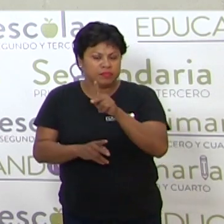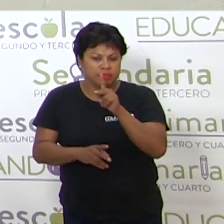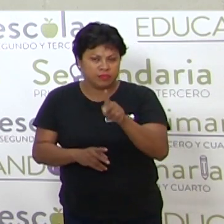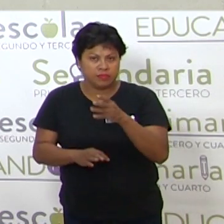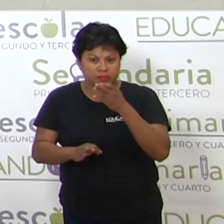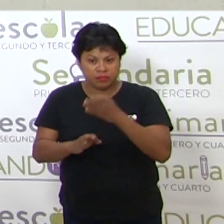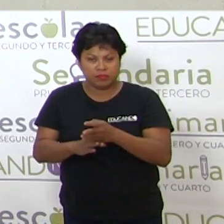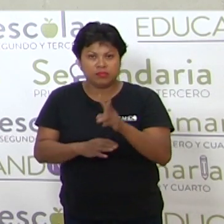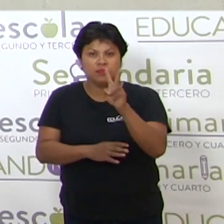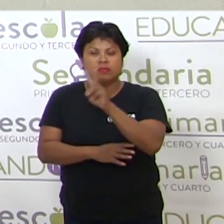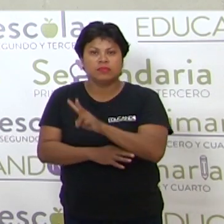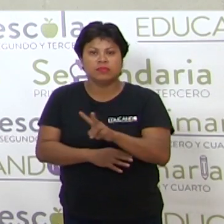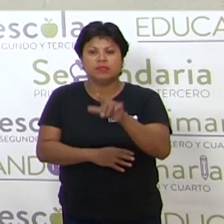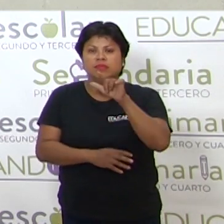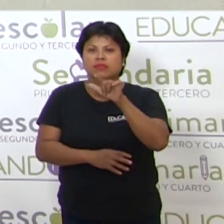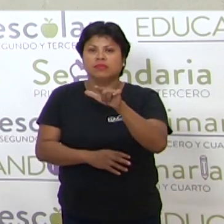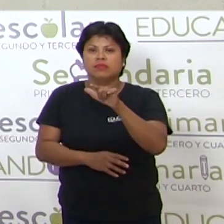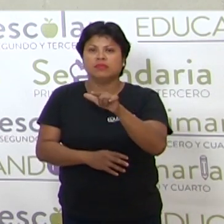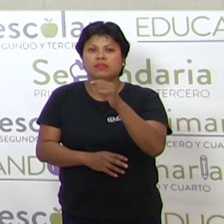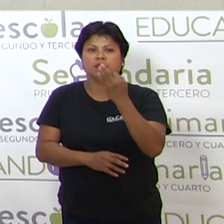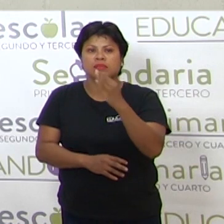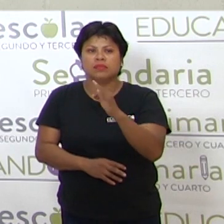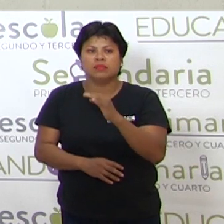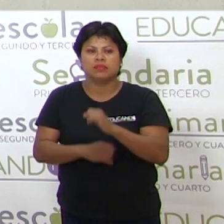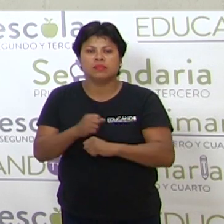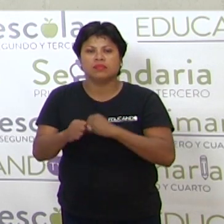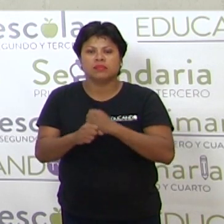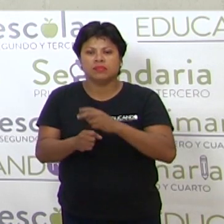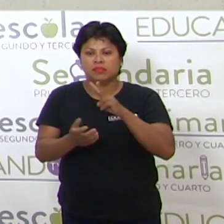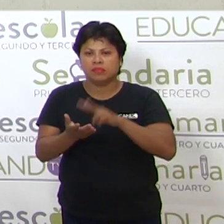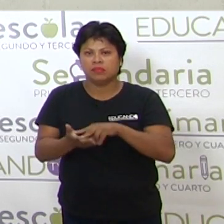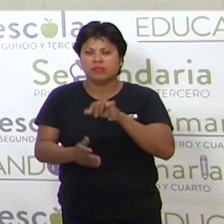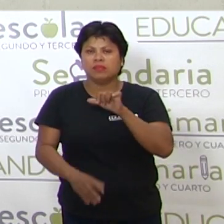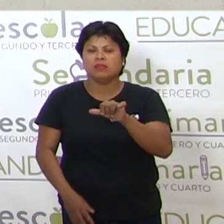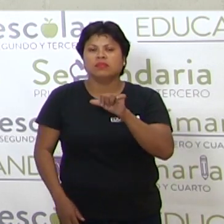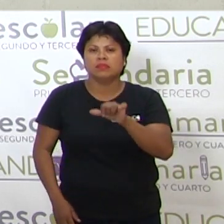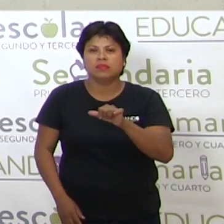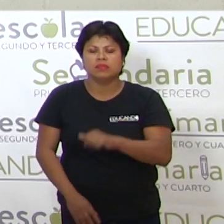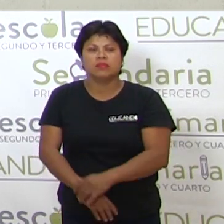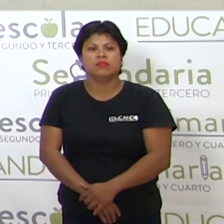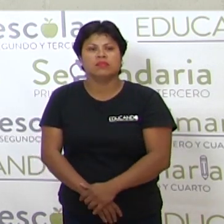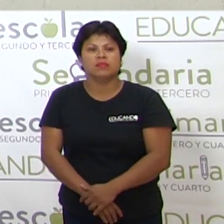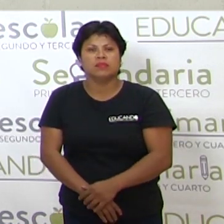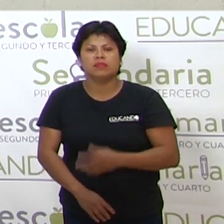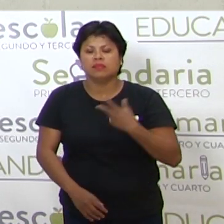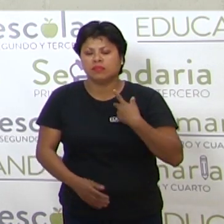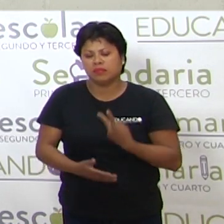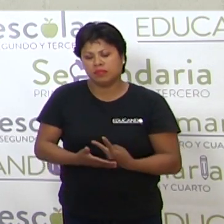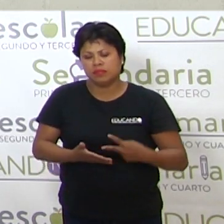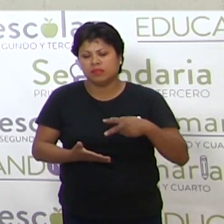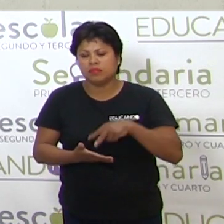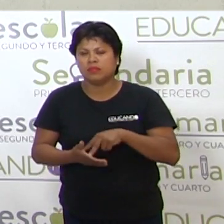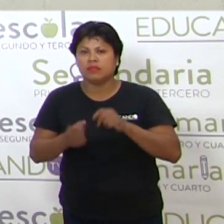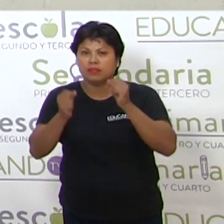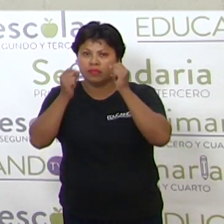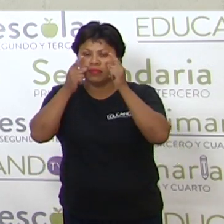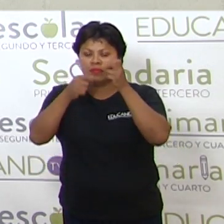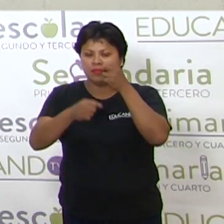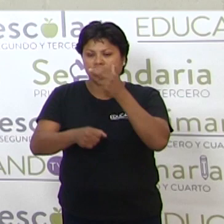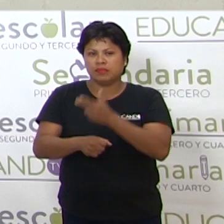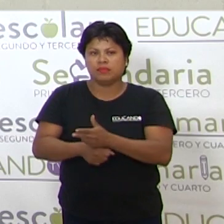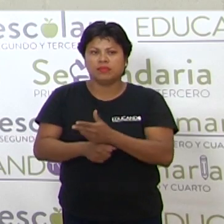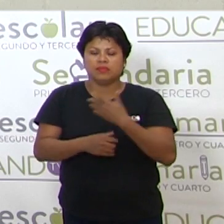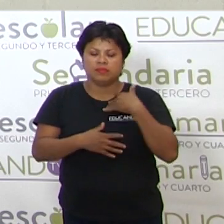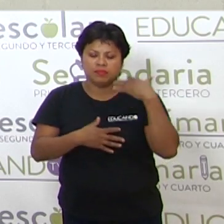viernes 17 de febrero del año 2016 me levanté temprano me